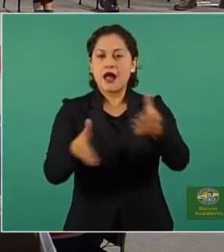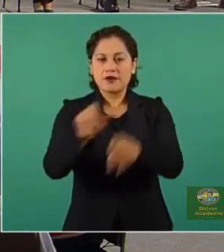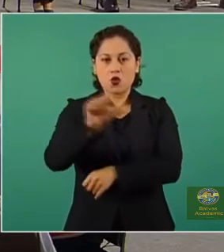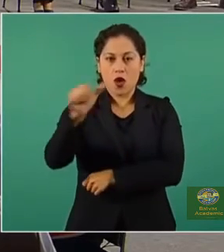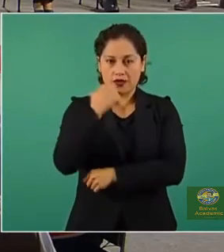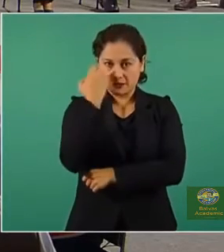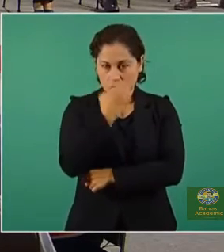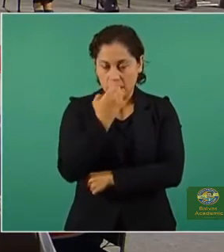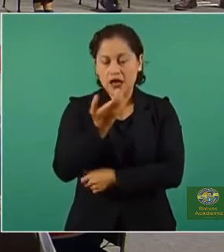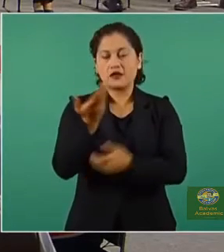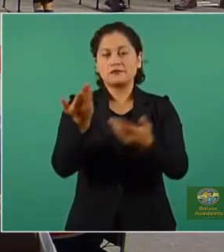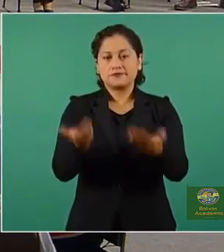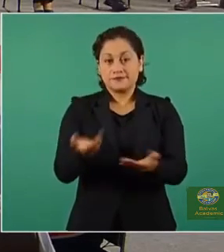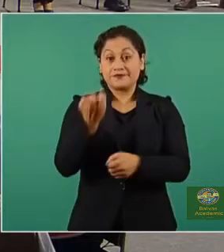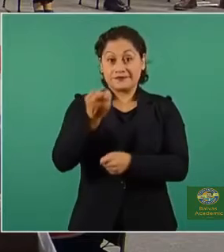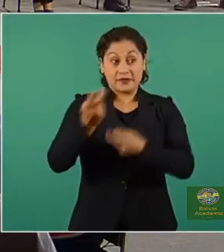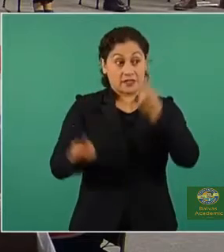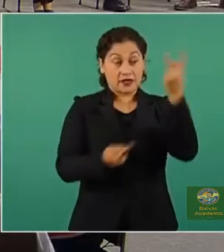consulta participaron